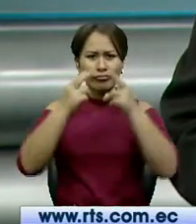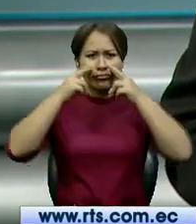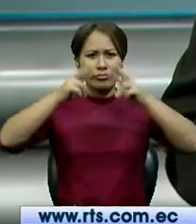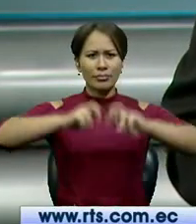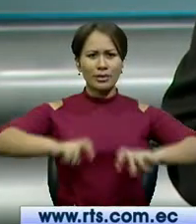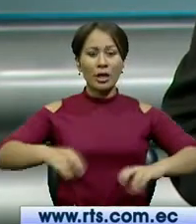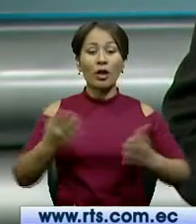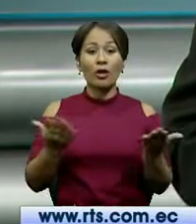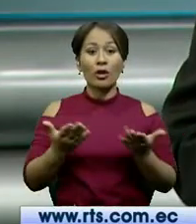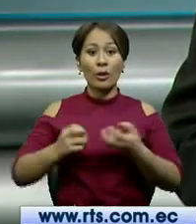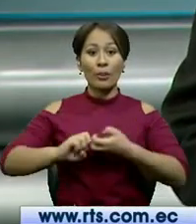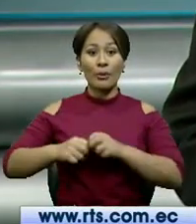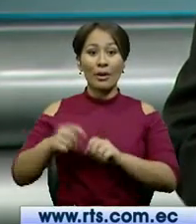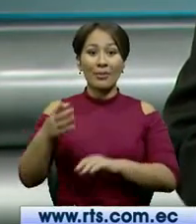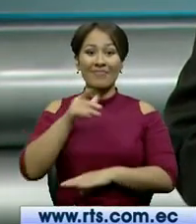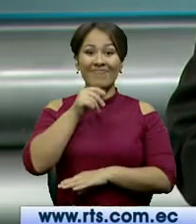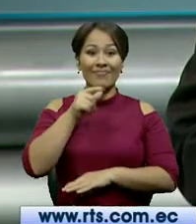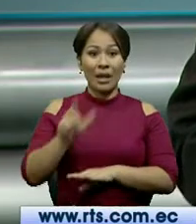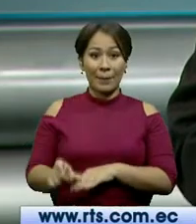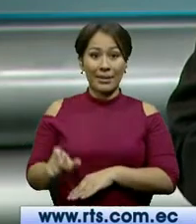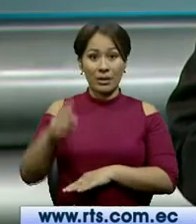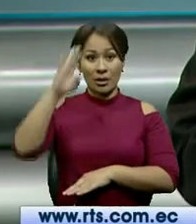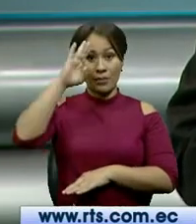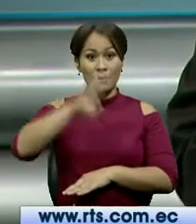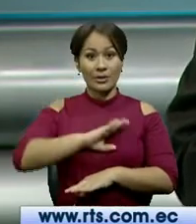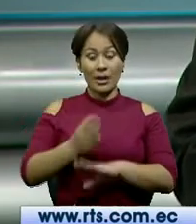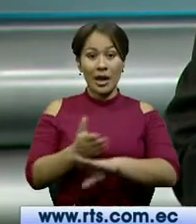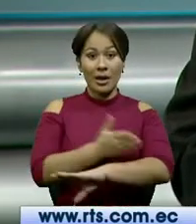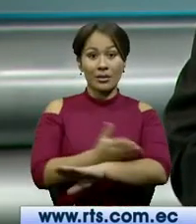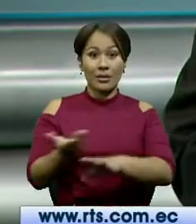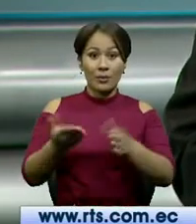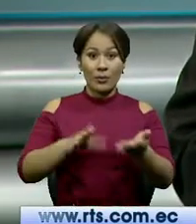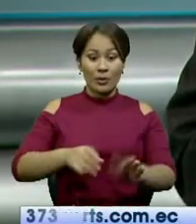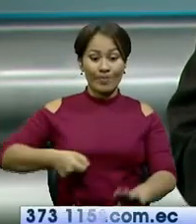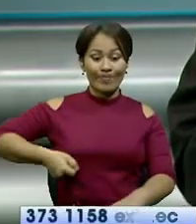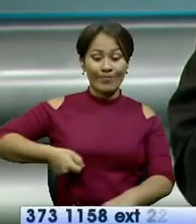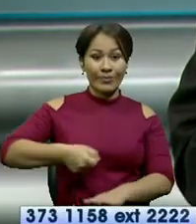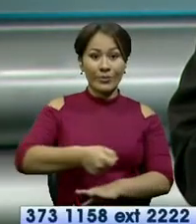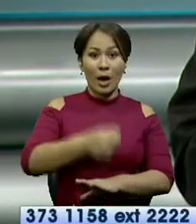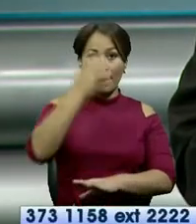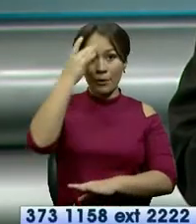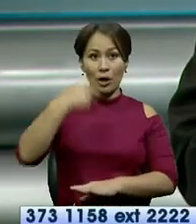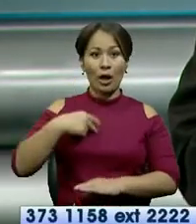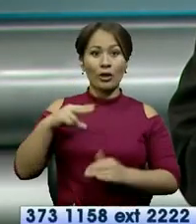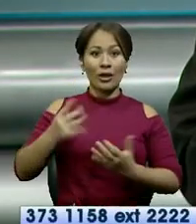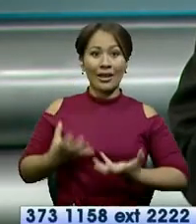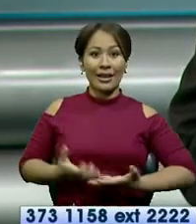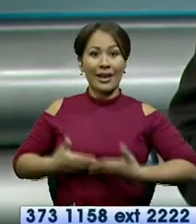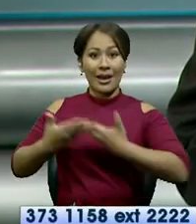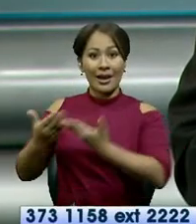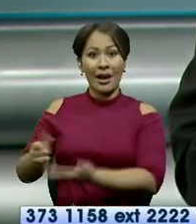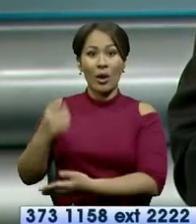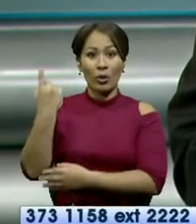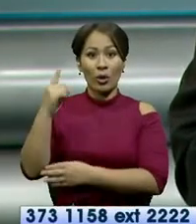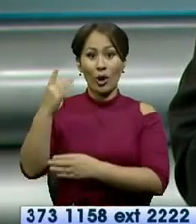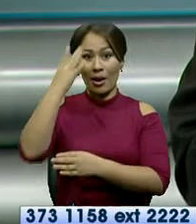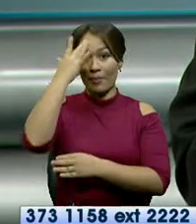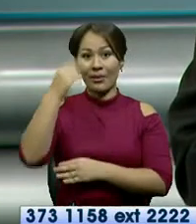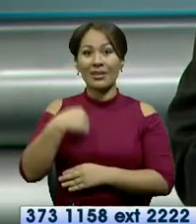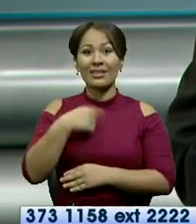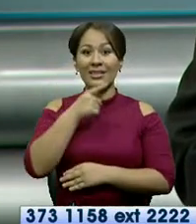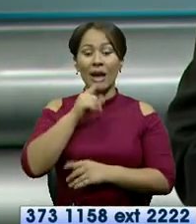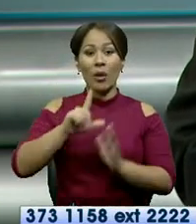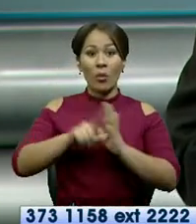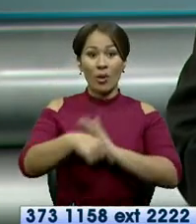de los hechos en torno al asesinato de un policía quien fue apuñalado por no regalarle un dólar a quien luego se convirtió en su